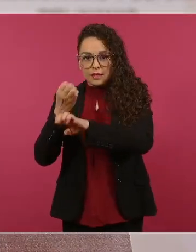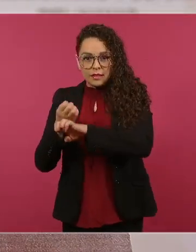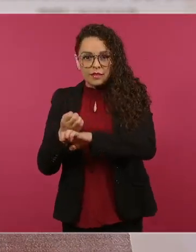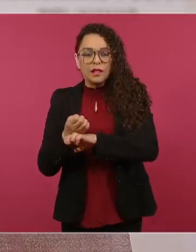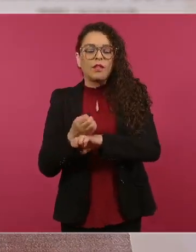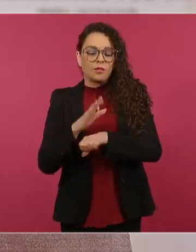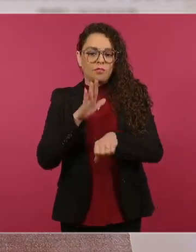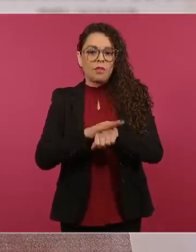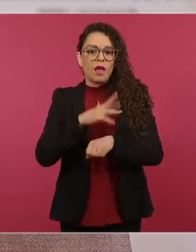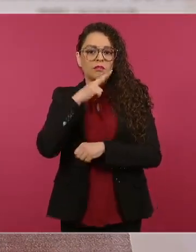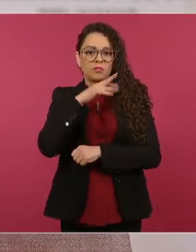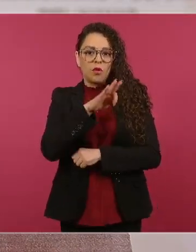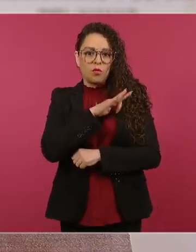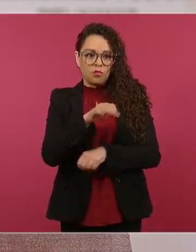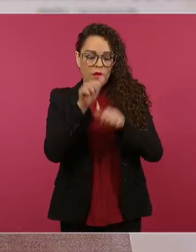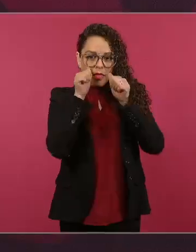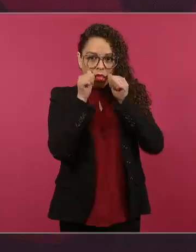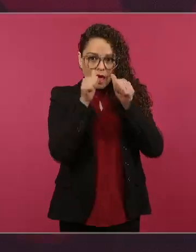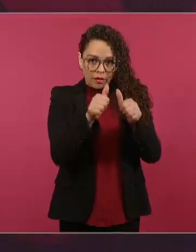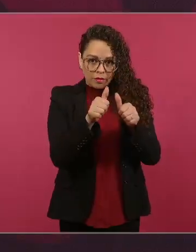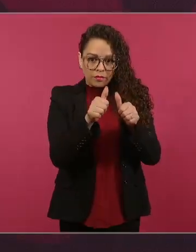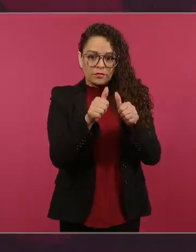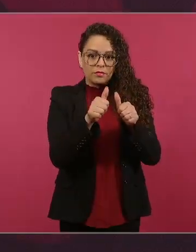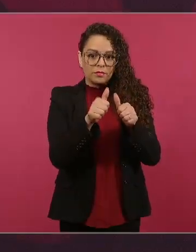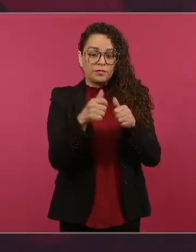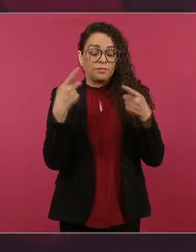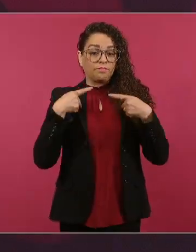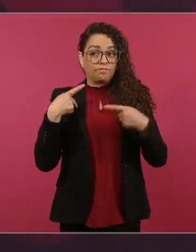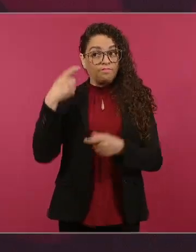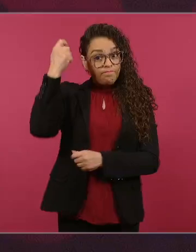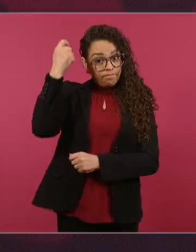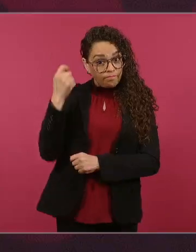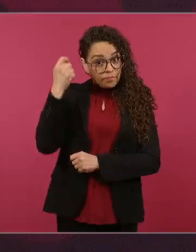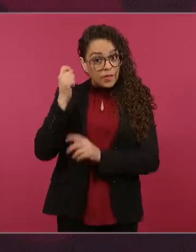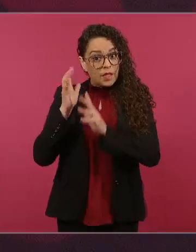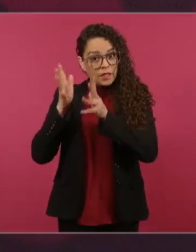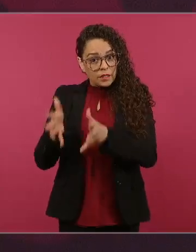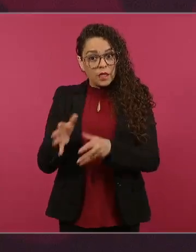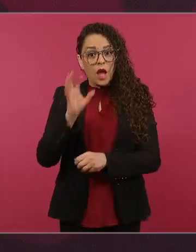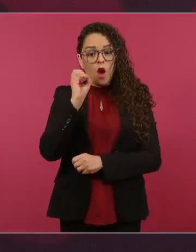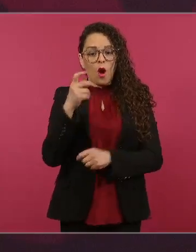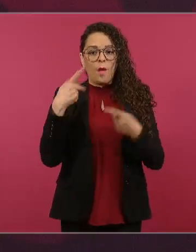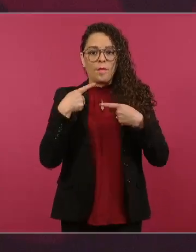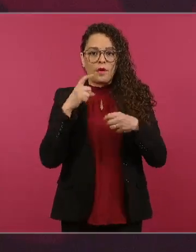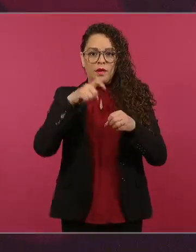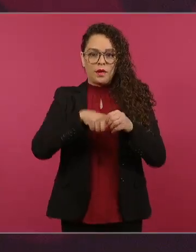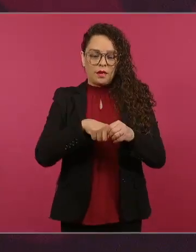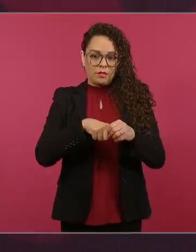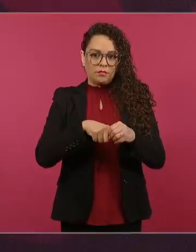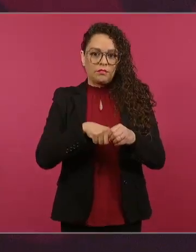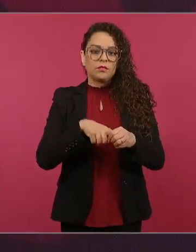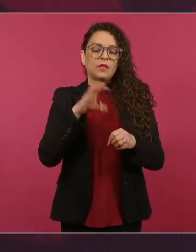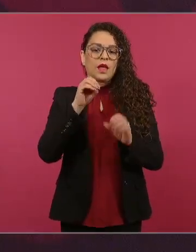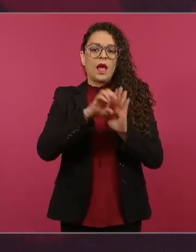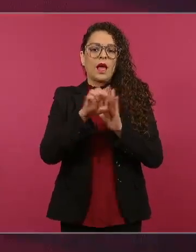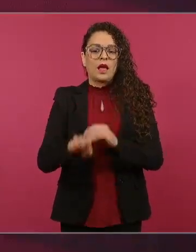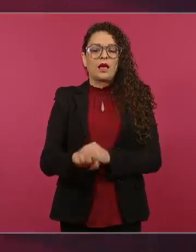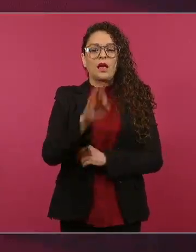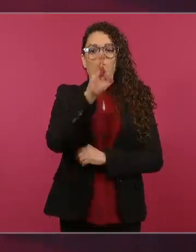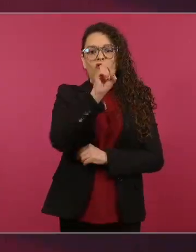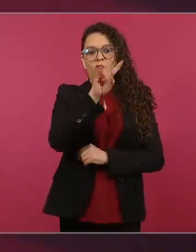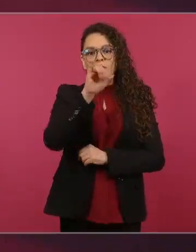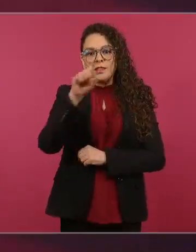más cortos, tanto a los pensionados como a nuestros derechohabientes en el caso de FOVISSSTE. No, en el caso de FOVISSSTE hay